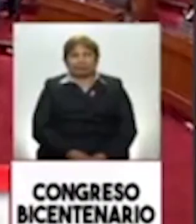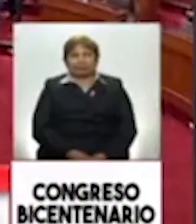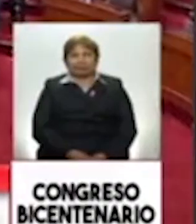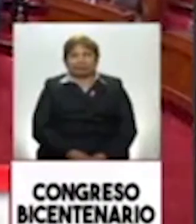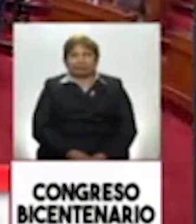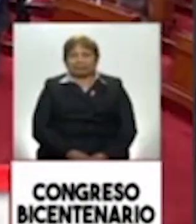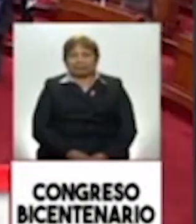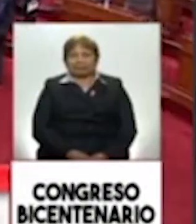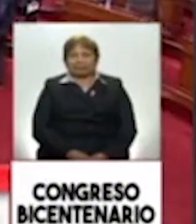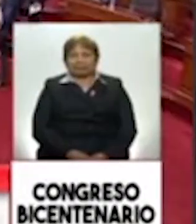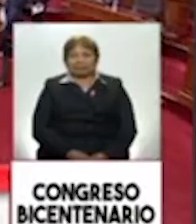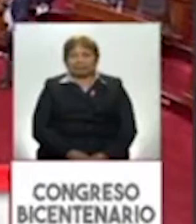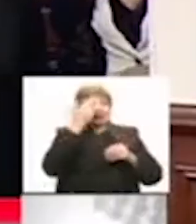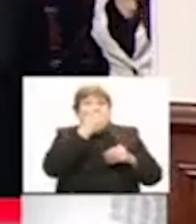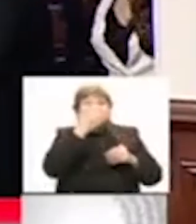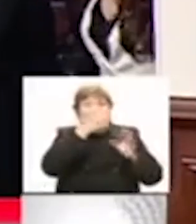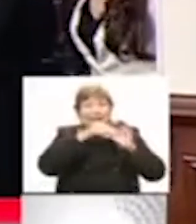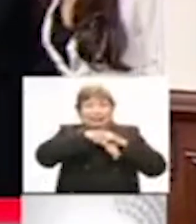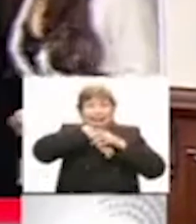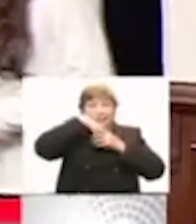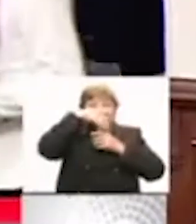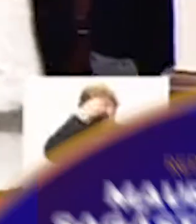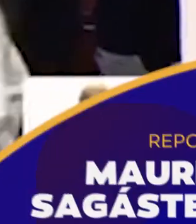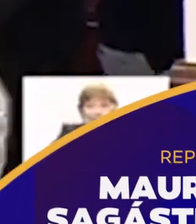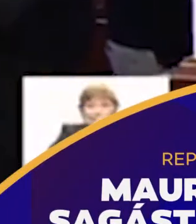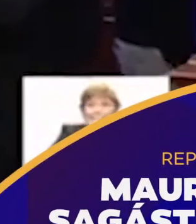más desprestigiada a nivel nacional